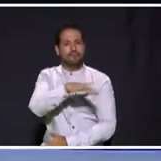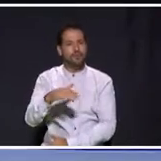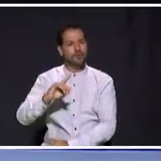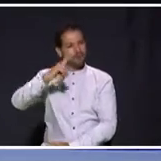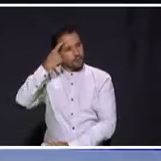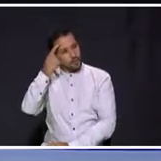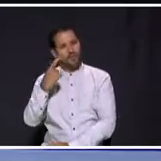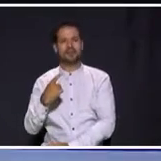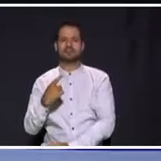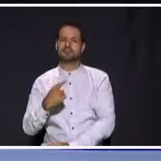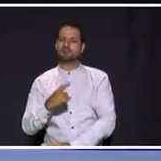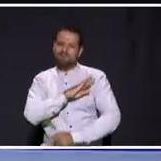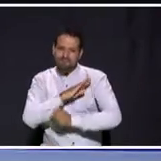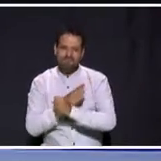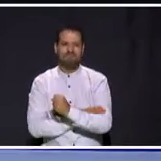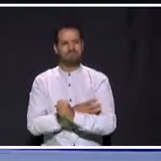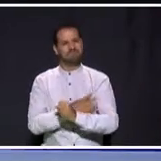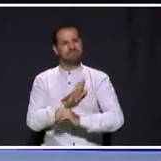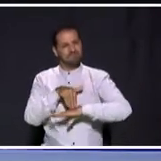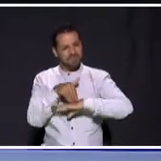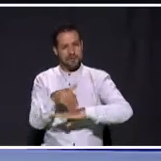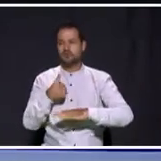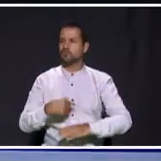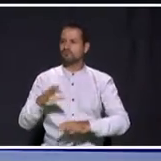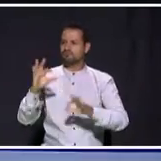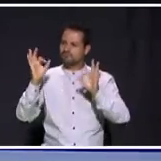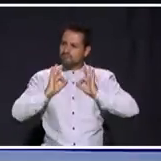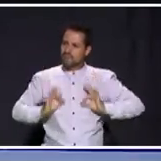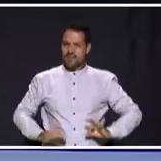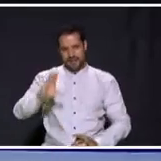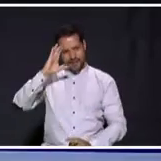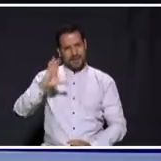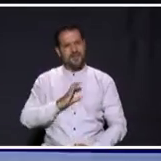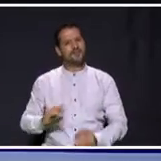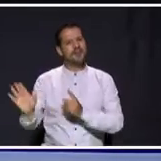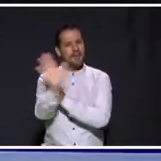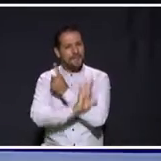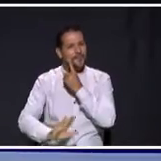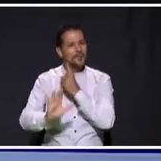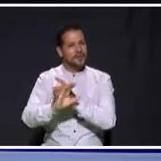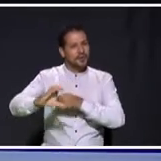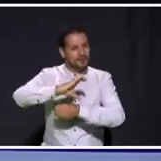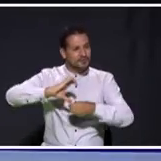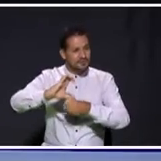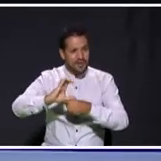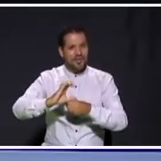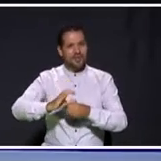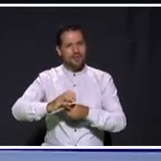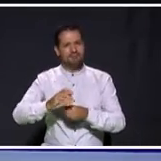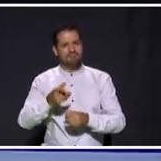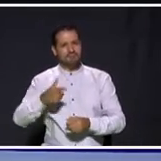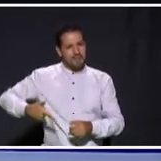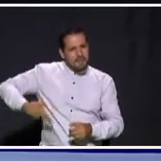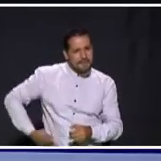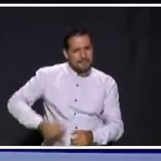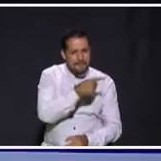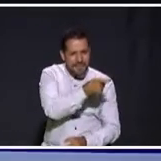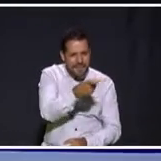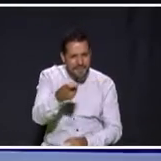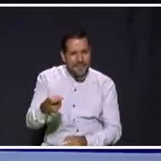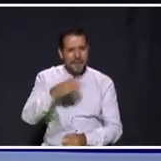firme yo voy a llevar el ejército a las calles para proteger a la ciudadanía de las manos de los criminales y delincuentes azotada